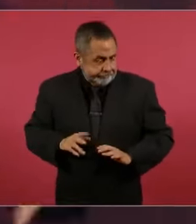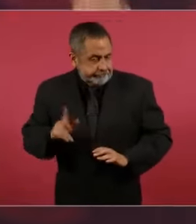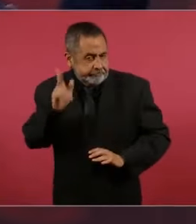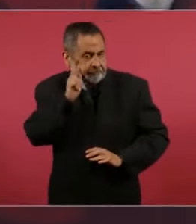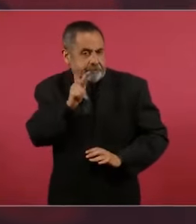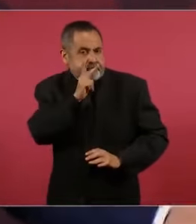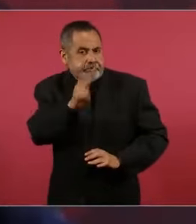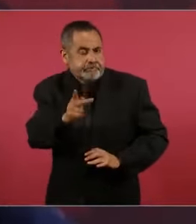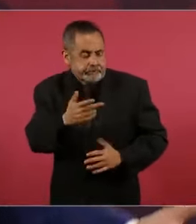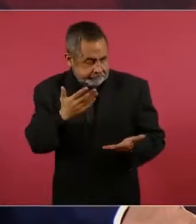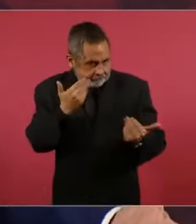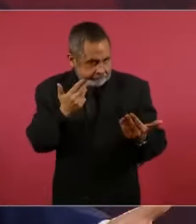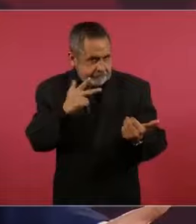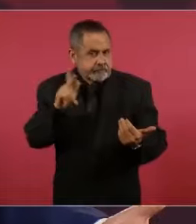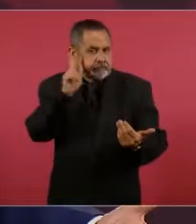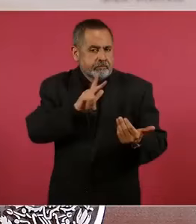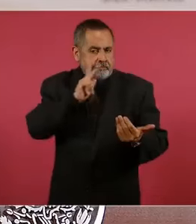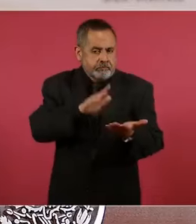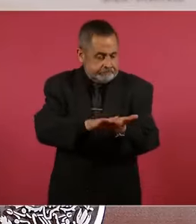pues ya merita